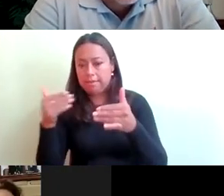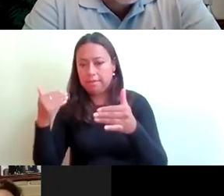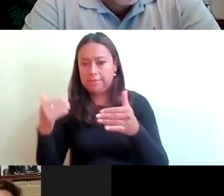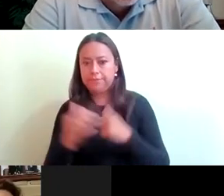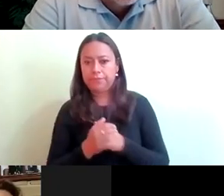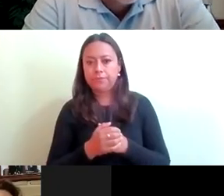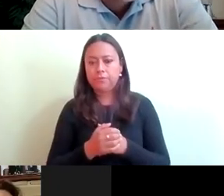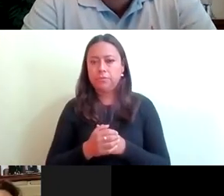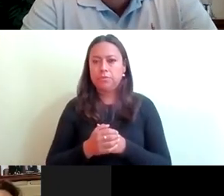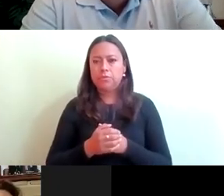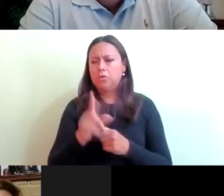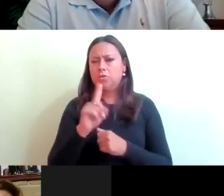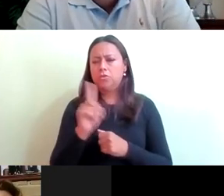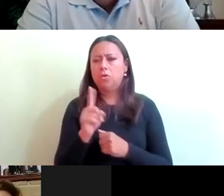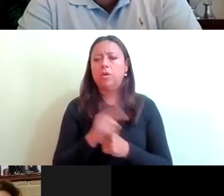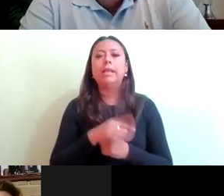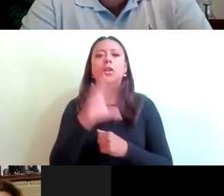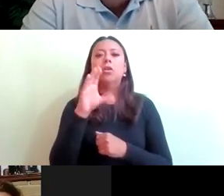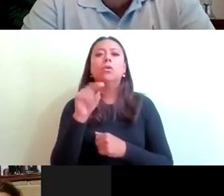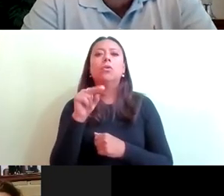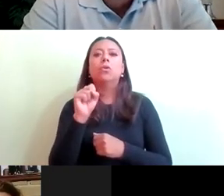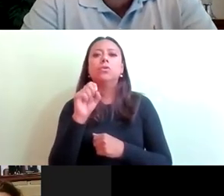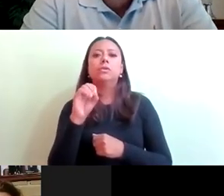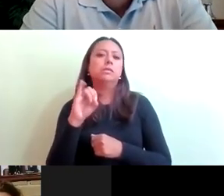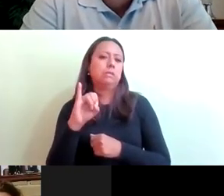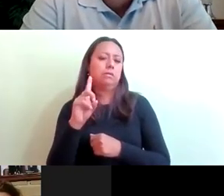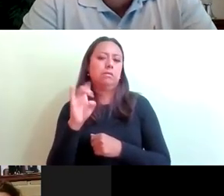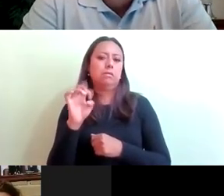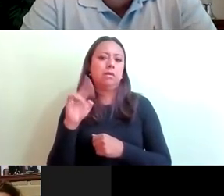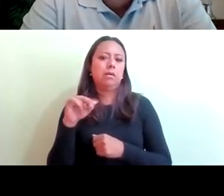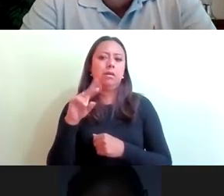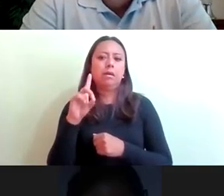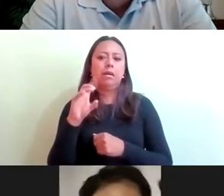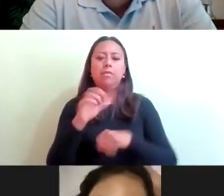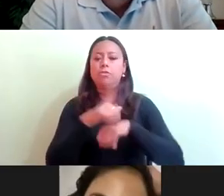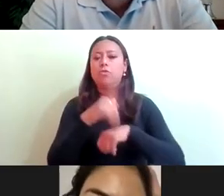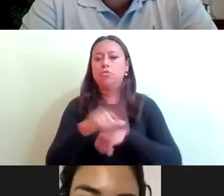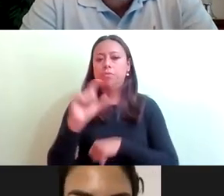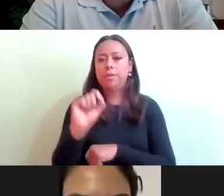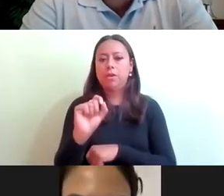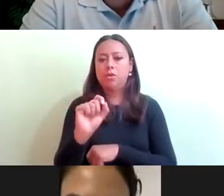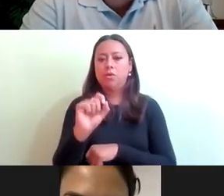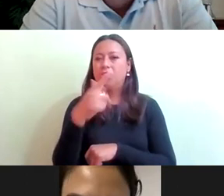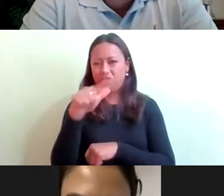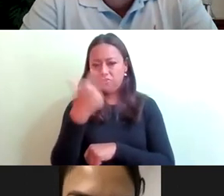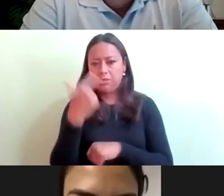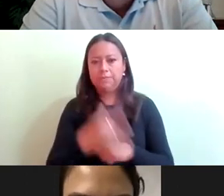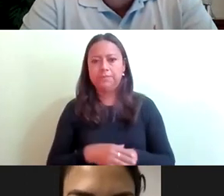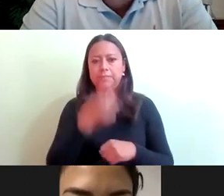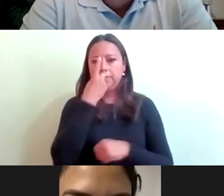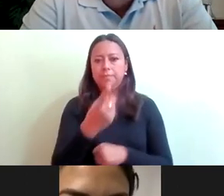en el considerando 12º del dictamen, se hace referencia a un